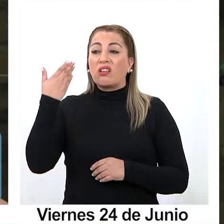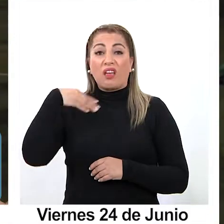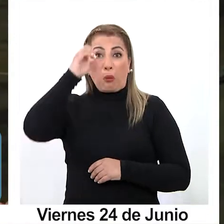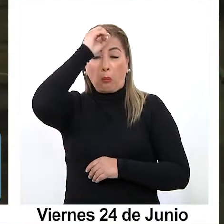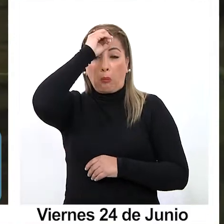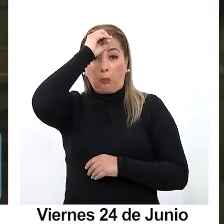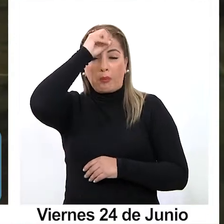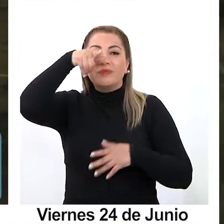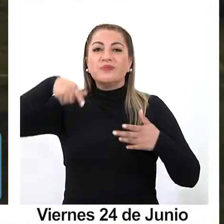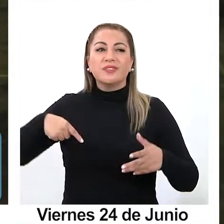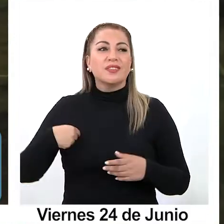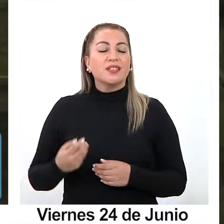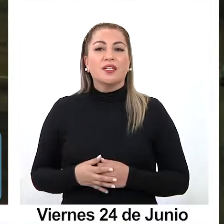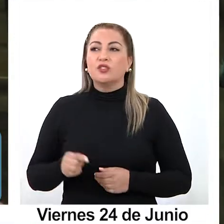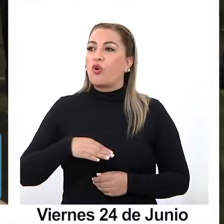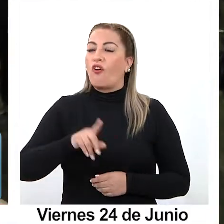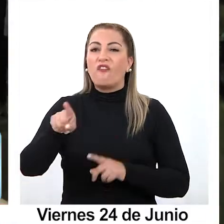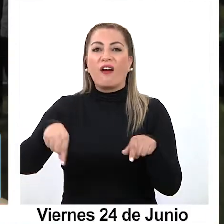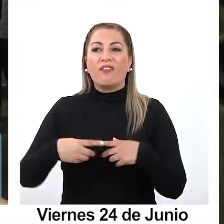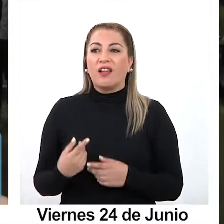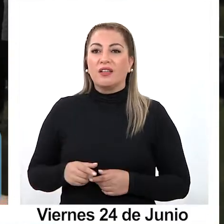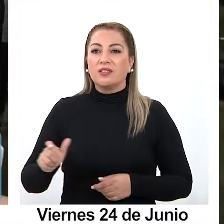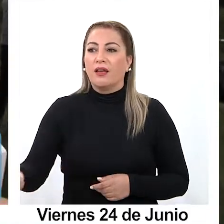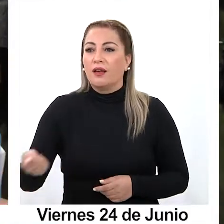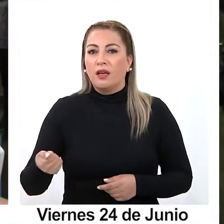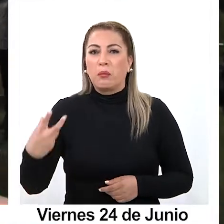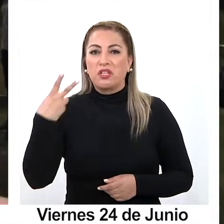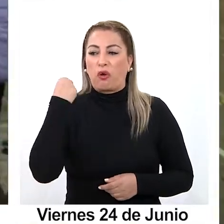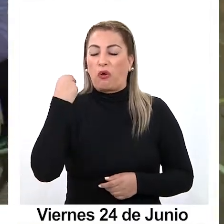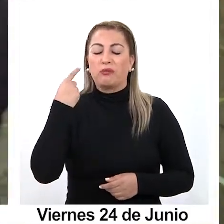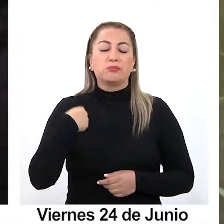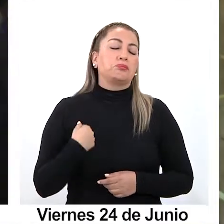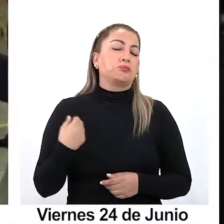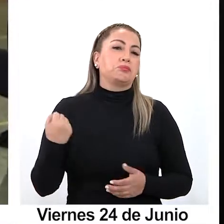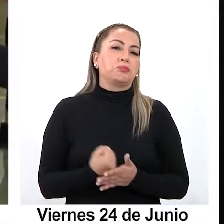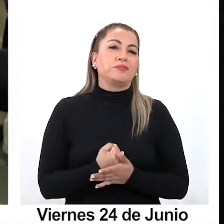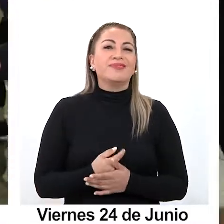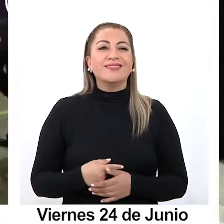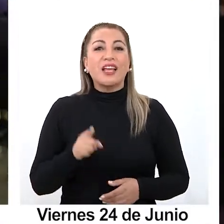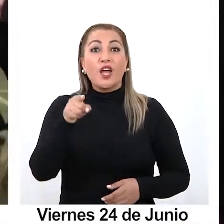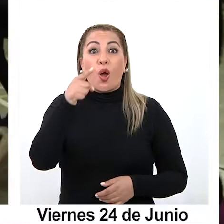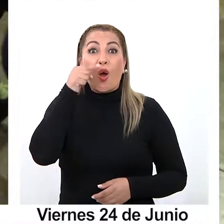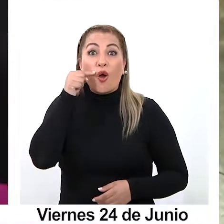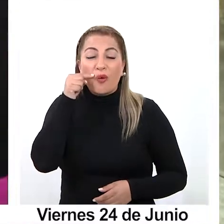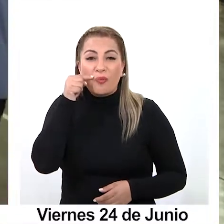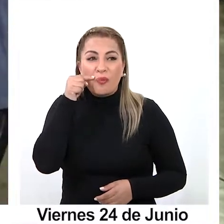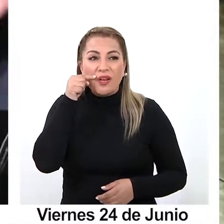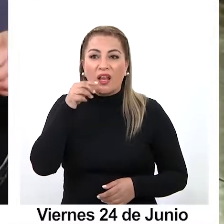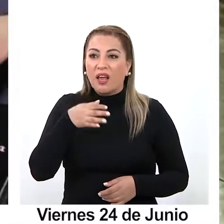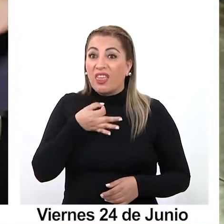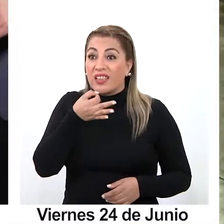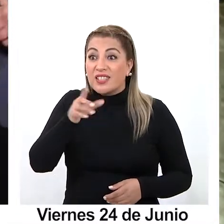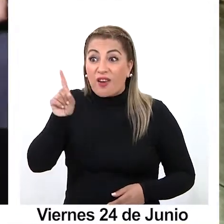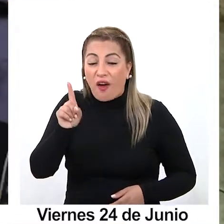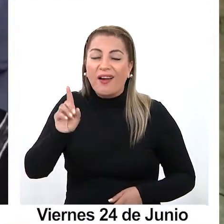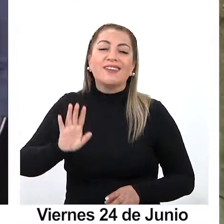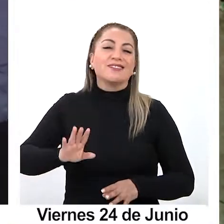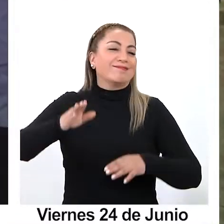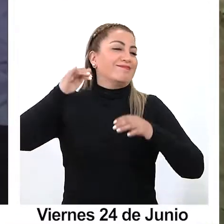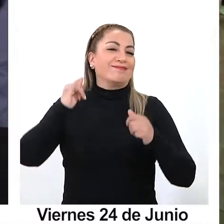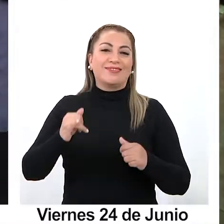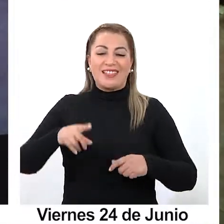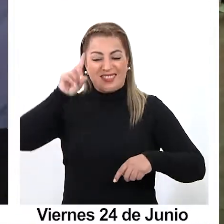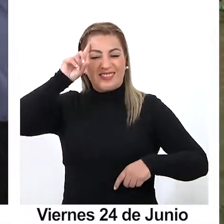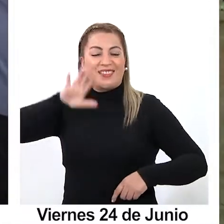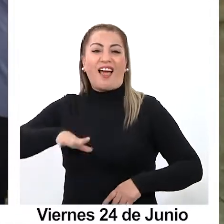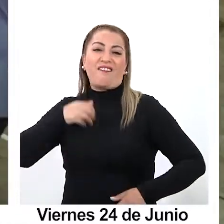no sabía nada. Yo era el que iba a una salsoteca y sacaba a bailar y te decían que no. A Sandrino ahora nadie le dice que no.